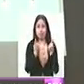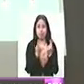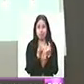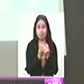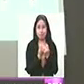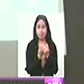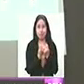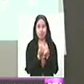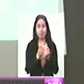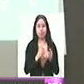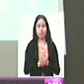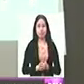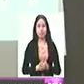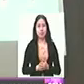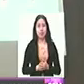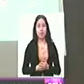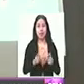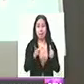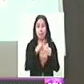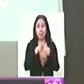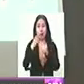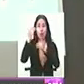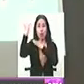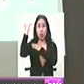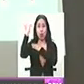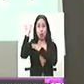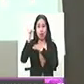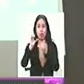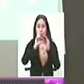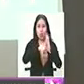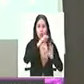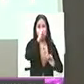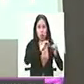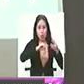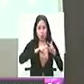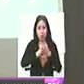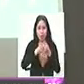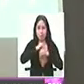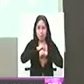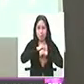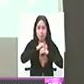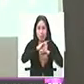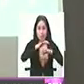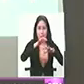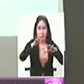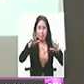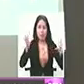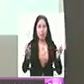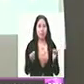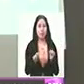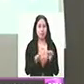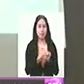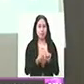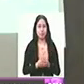primeros departamentos en los cuales la pandemia inició con mayor fuerza, que fueron Beni